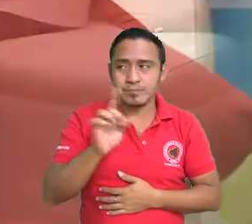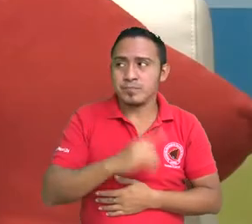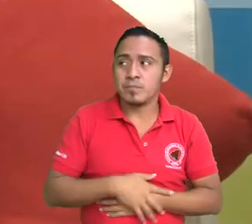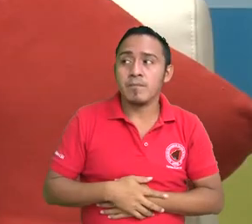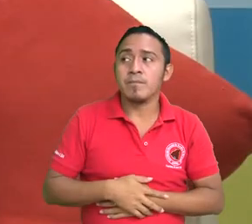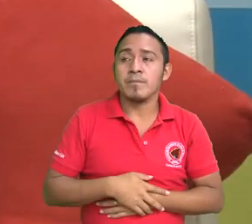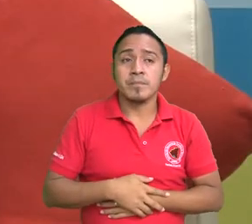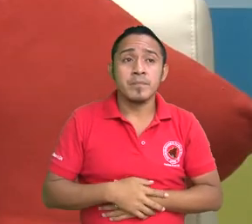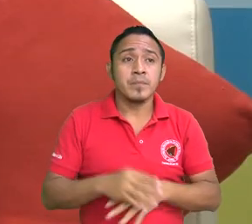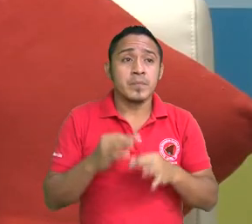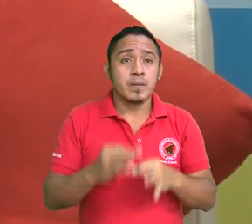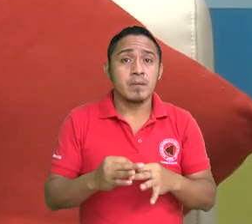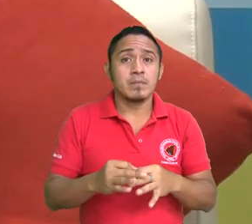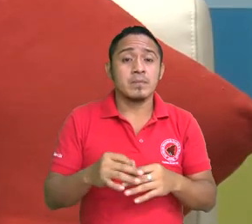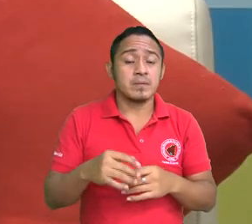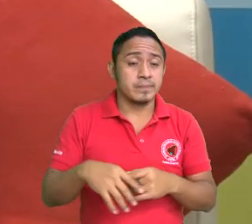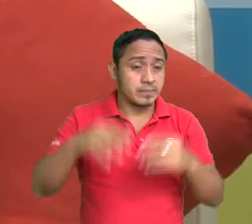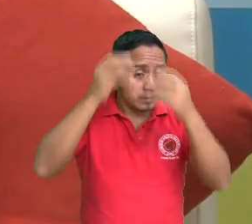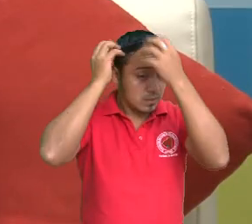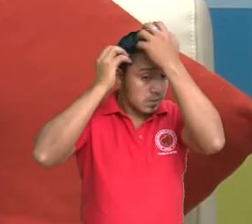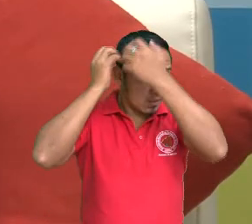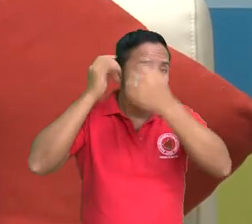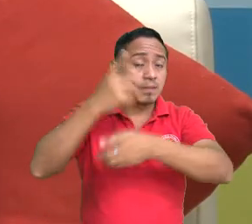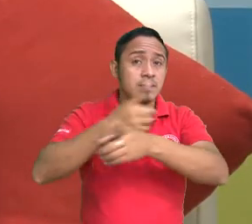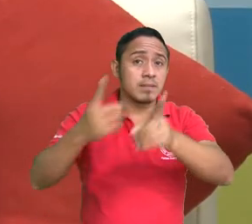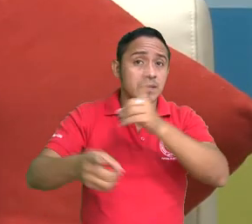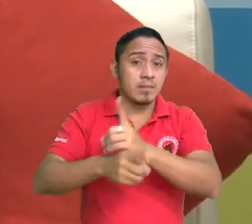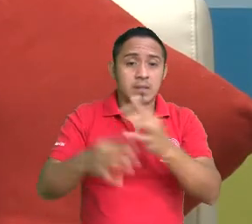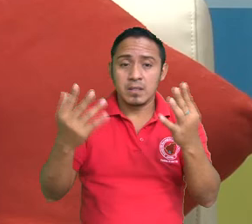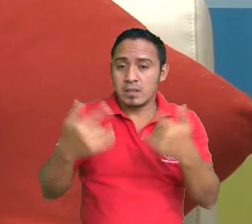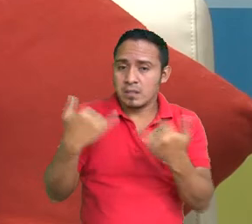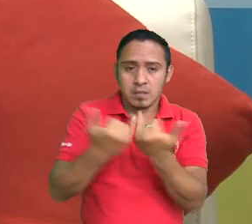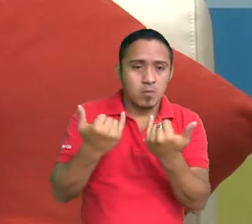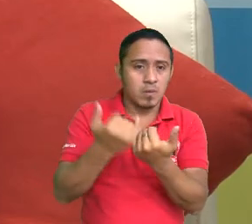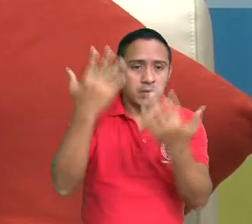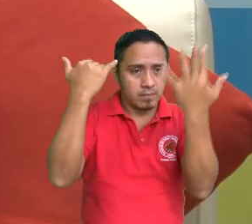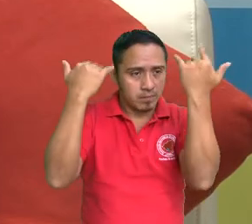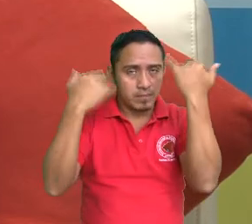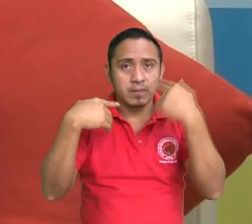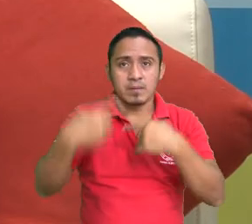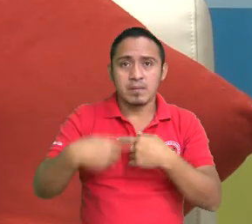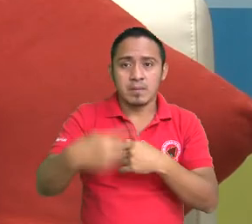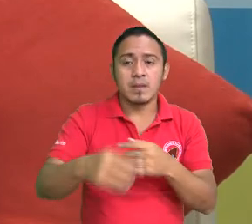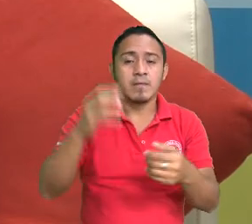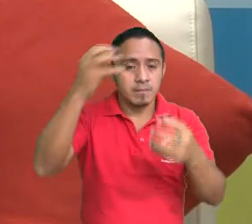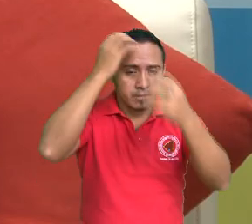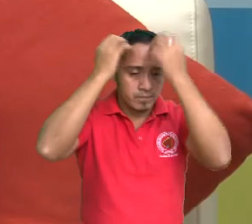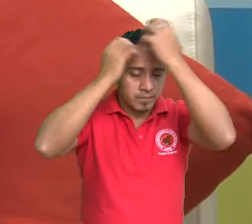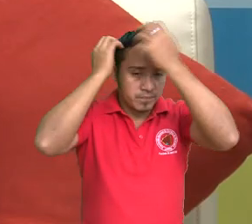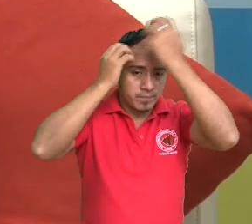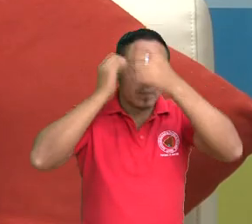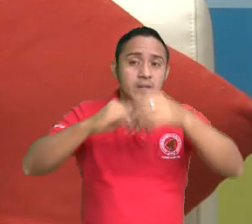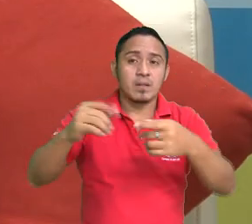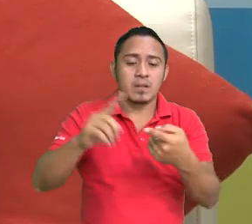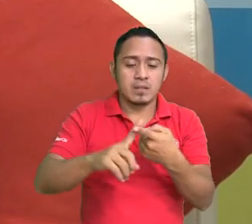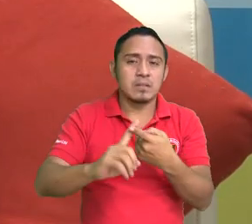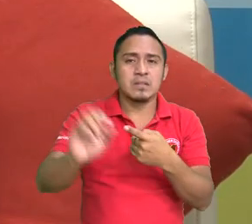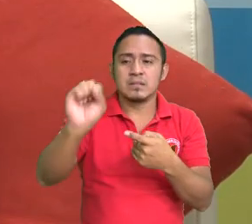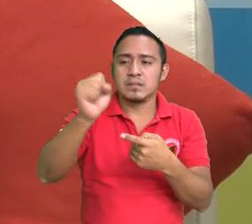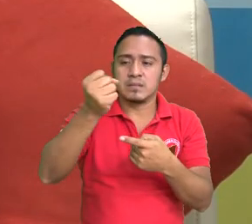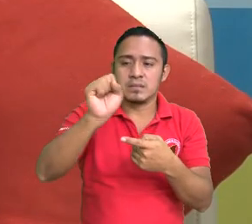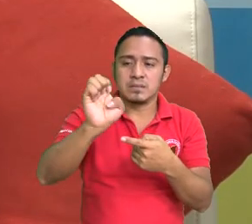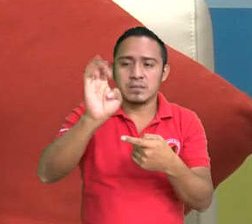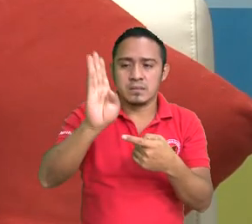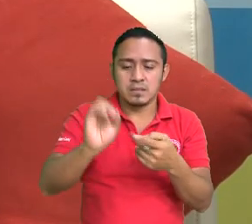hábito. De hecho, el cabello debe lavarse diario, así como te bañas diario. Sí. Porque diario hay producción de sebo,